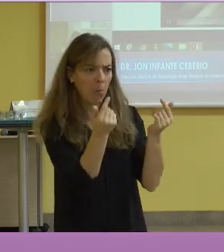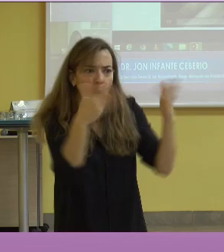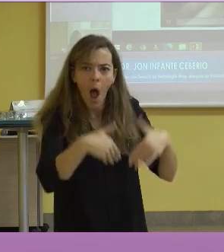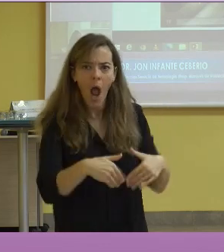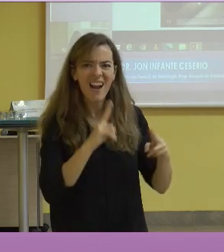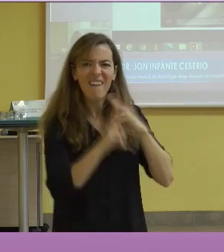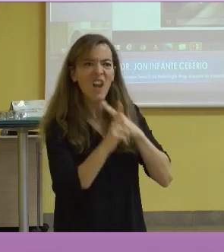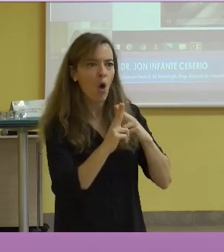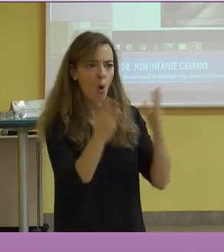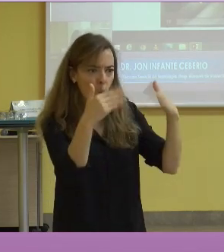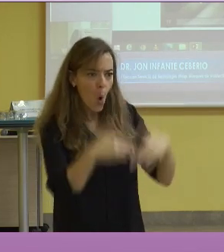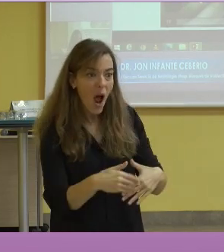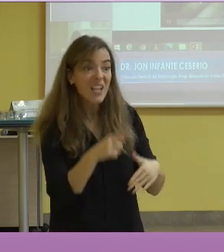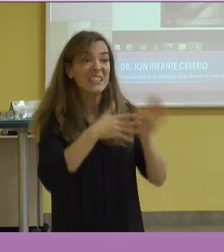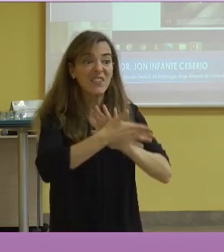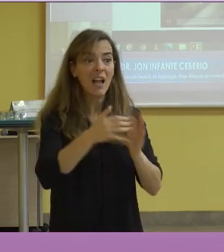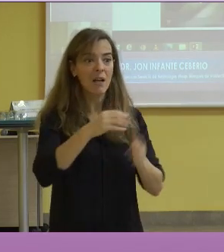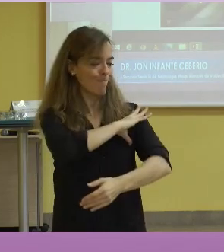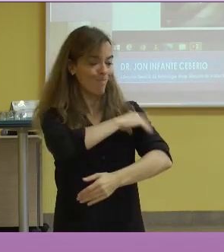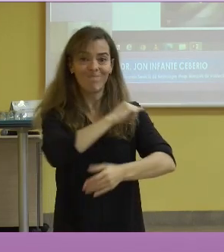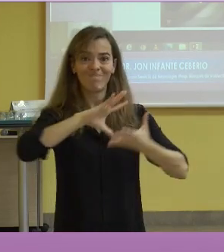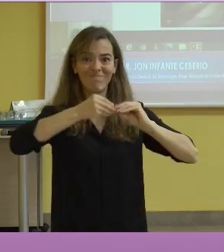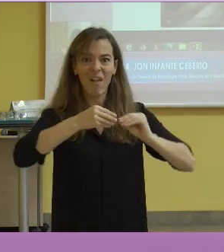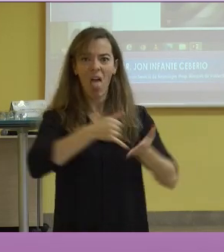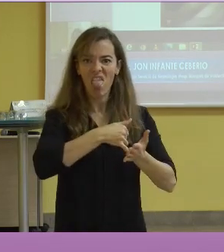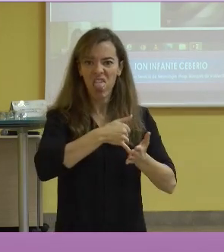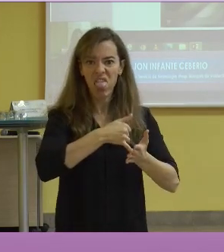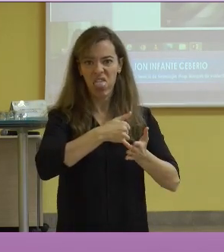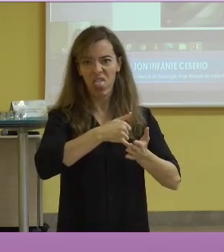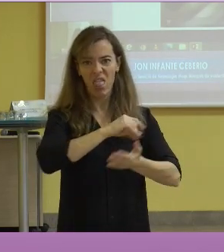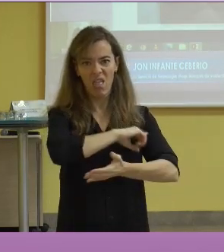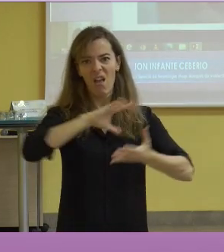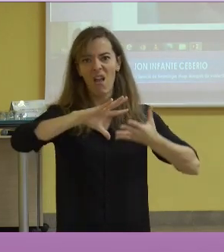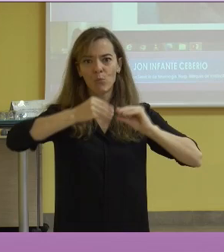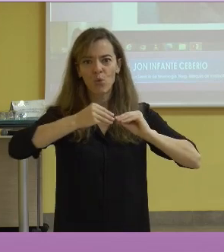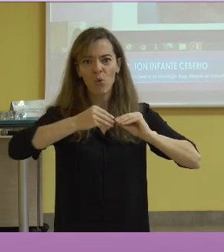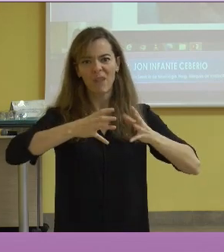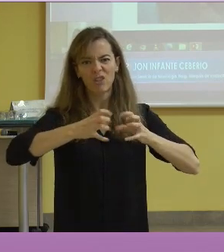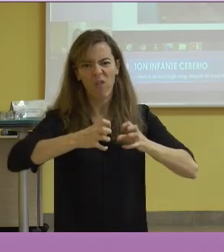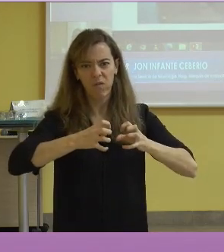Y esto puede ir acompañado de debilidad muscular y de atrofia muscular.